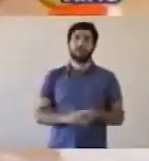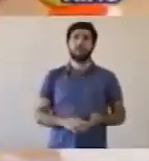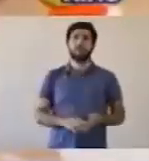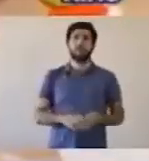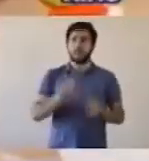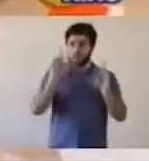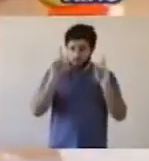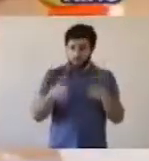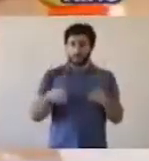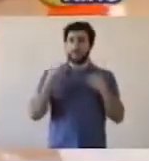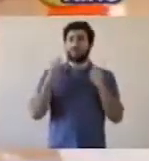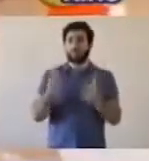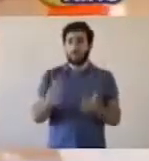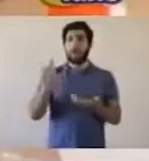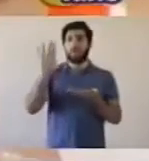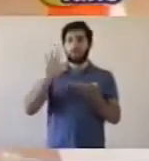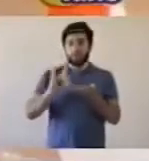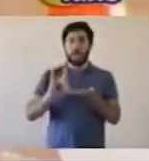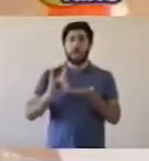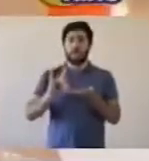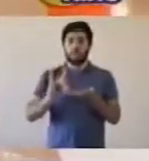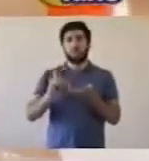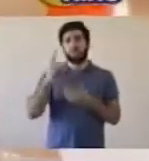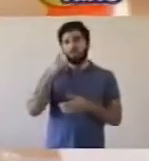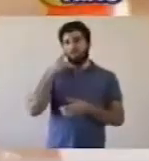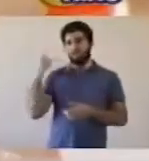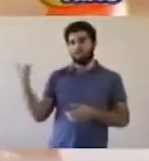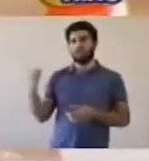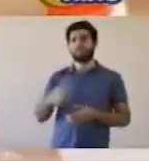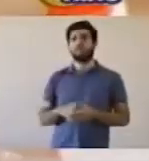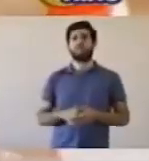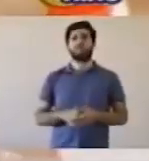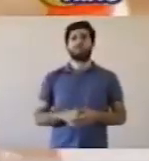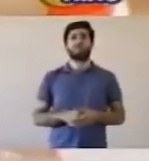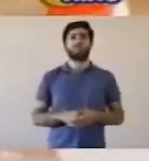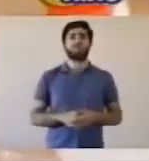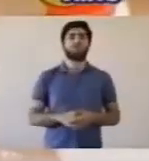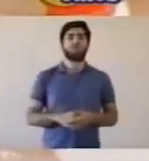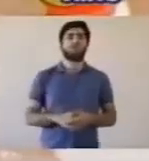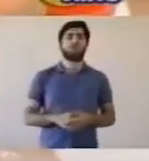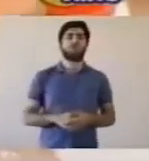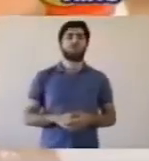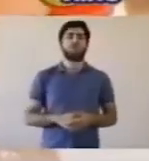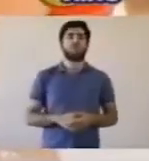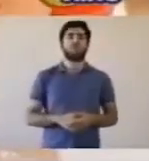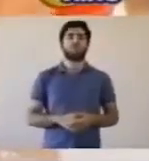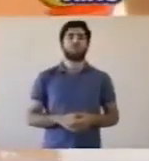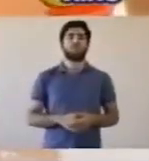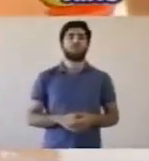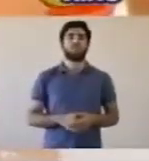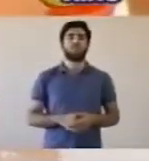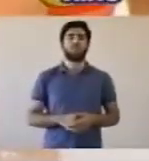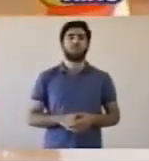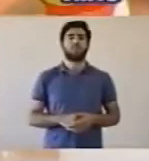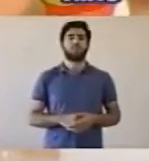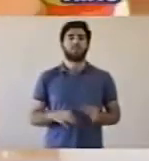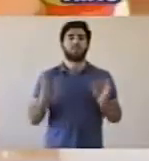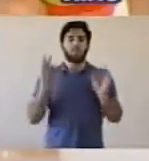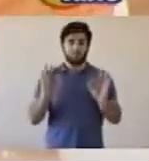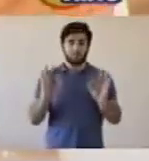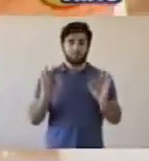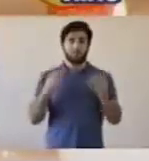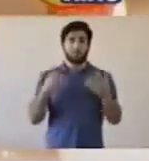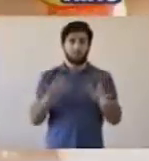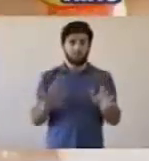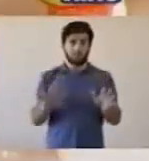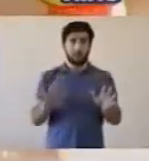Nos tiene que quedar muy bien pegado porque después vamos a ponerle otra cosa. Ahí,